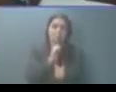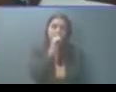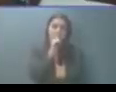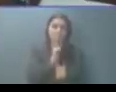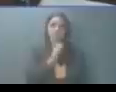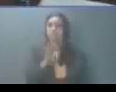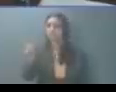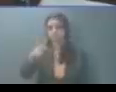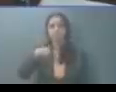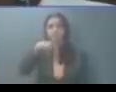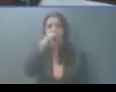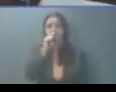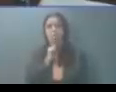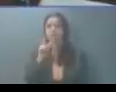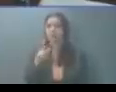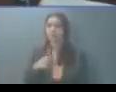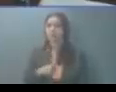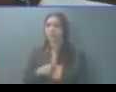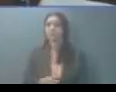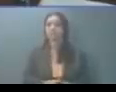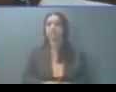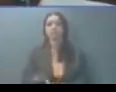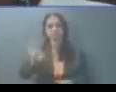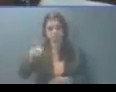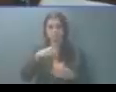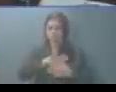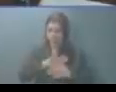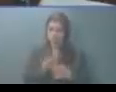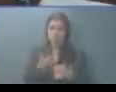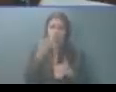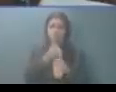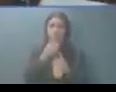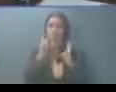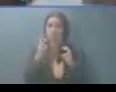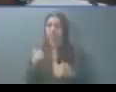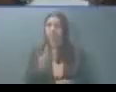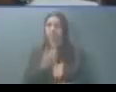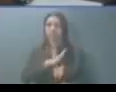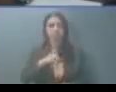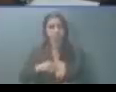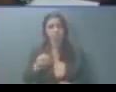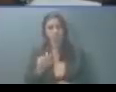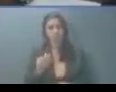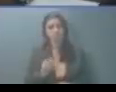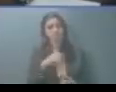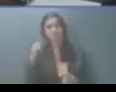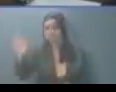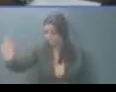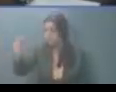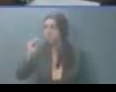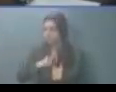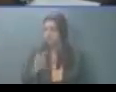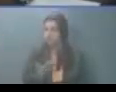soy tolerante, presidente. Pero aseñamos el tema por el sí, tiempo, gusto, por amor gusto. A nuestra hacer, familia. Yo lo voy por a hacer, favor. Yo lo voy a hacer, yo lo